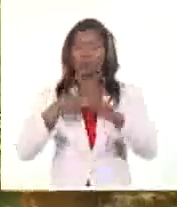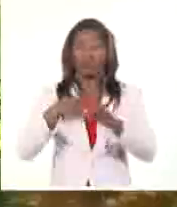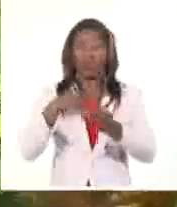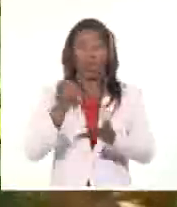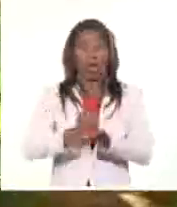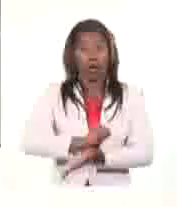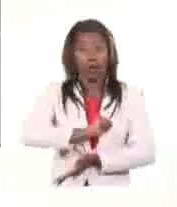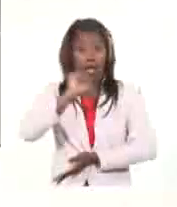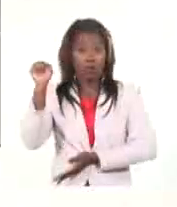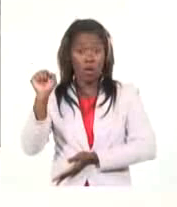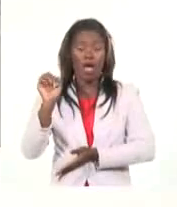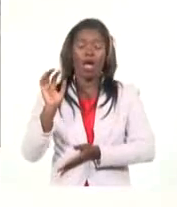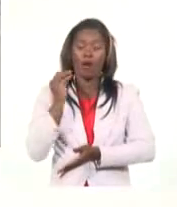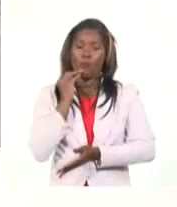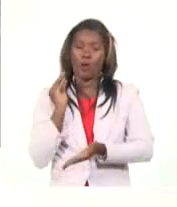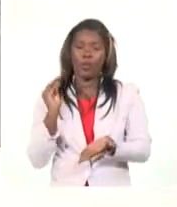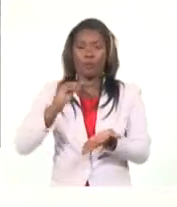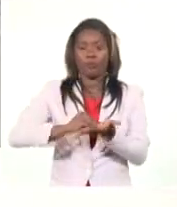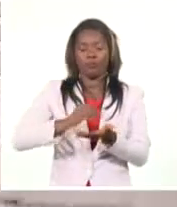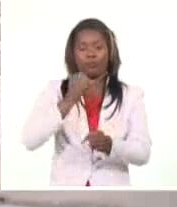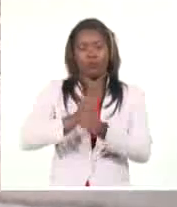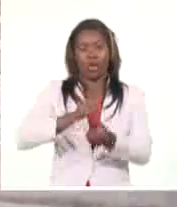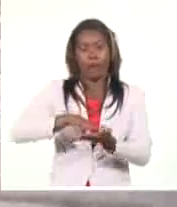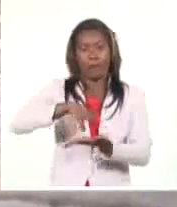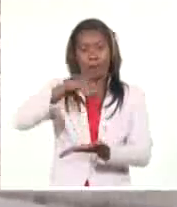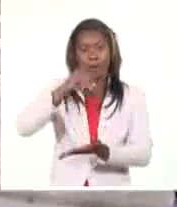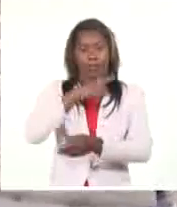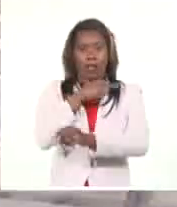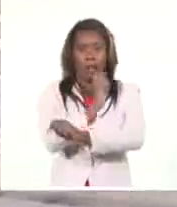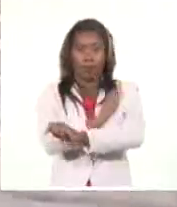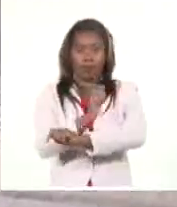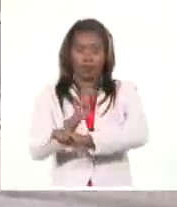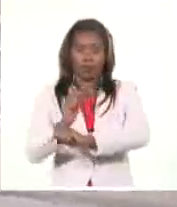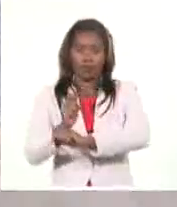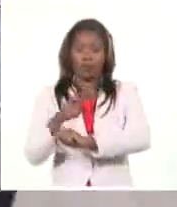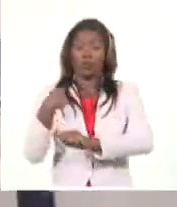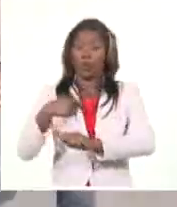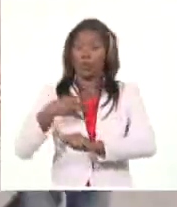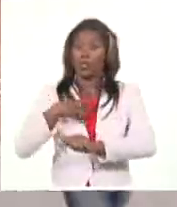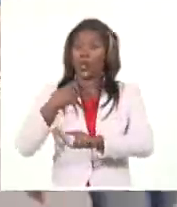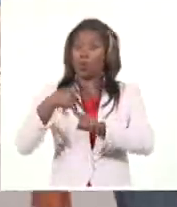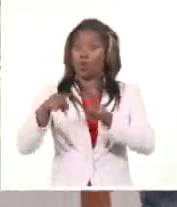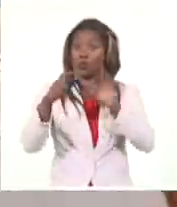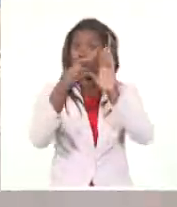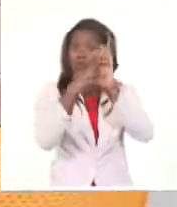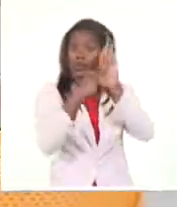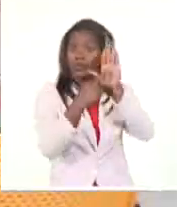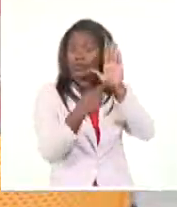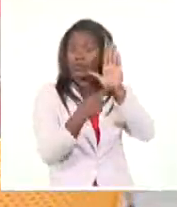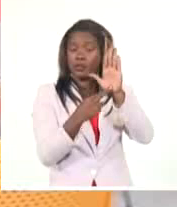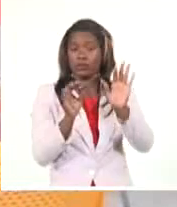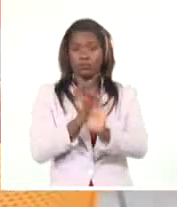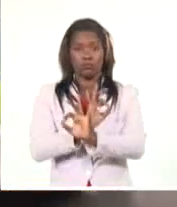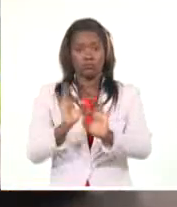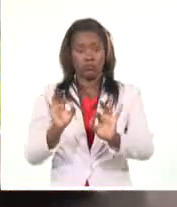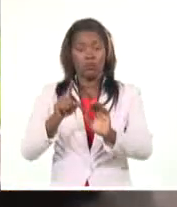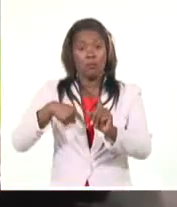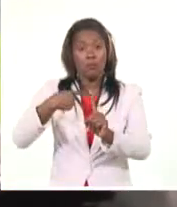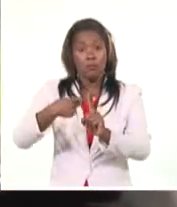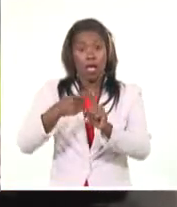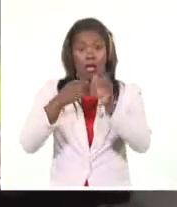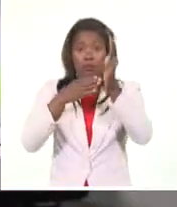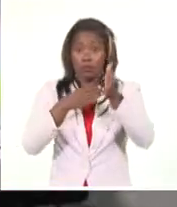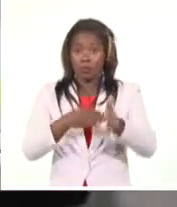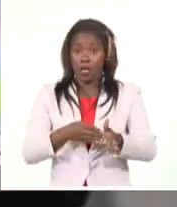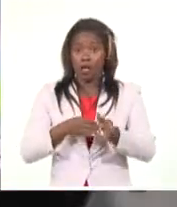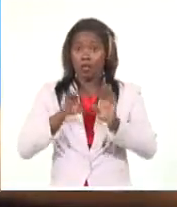afines. También deben cumplir con otros requisitos como el comportamiento ético y poseer buen estado de salud. Los